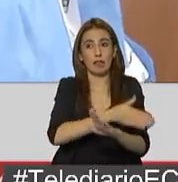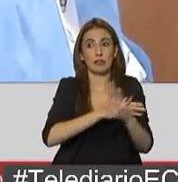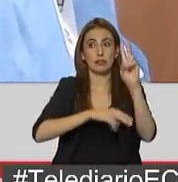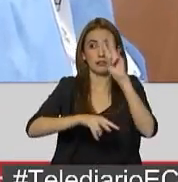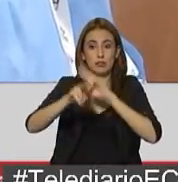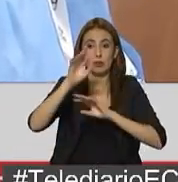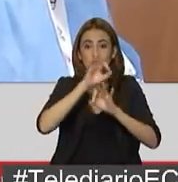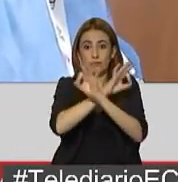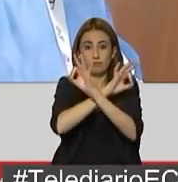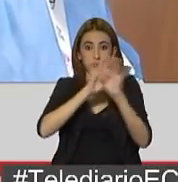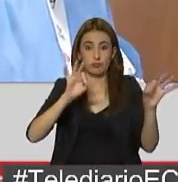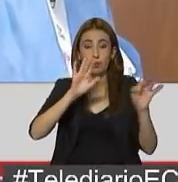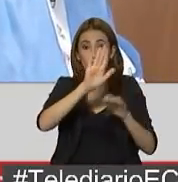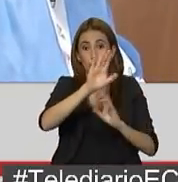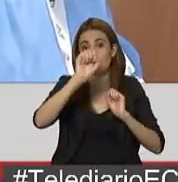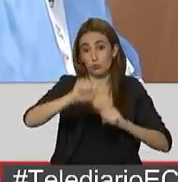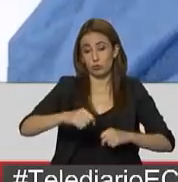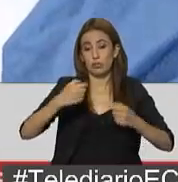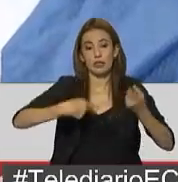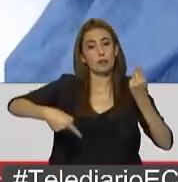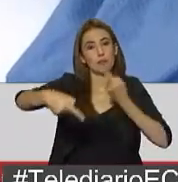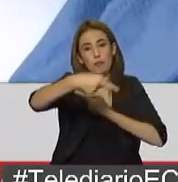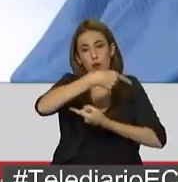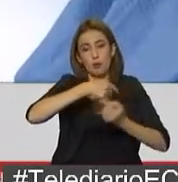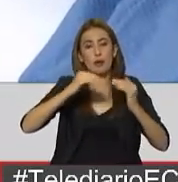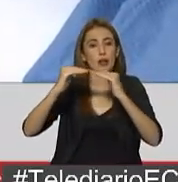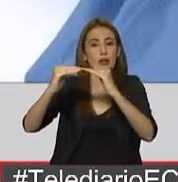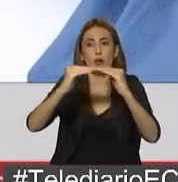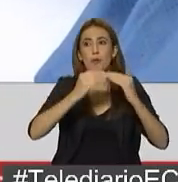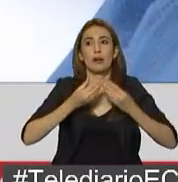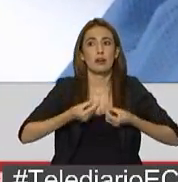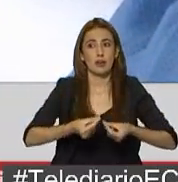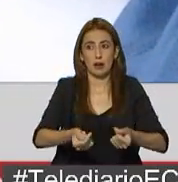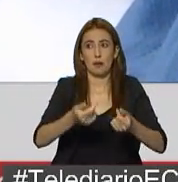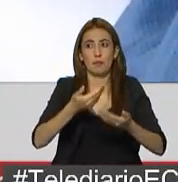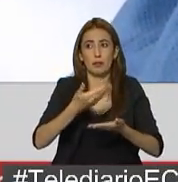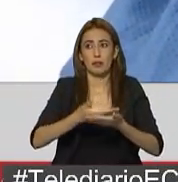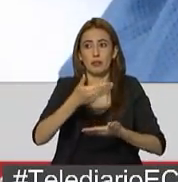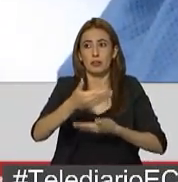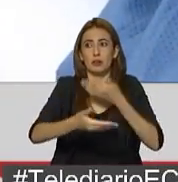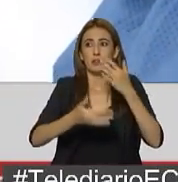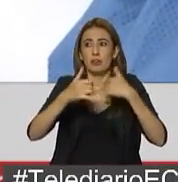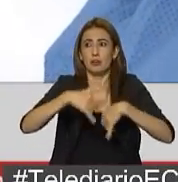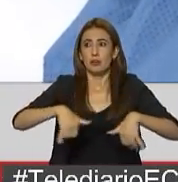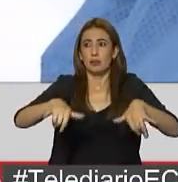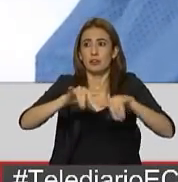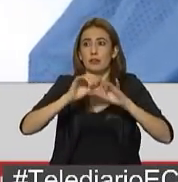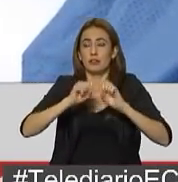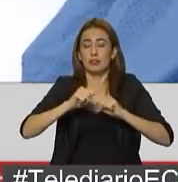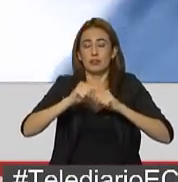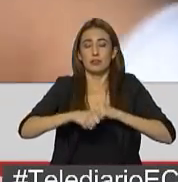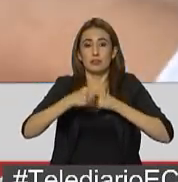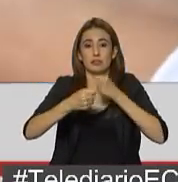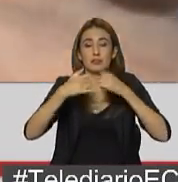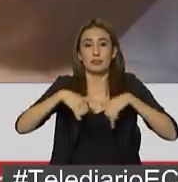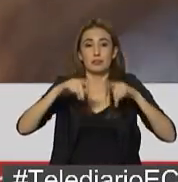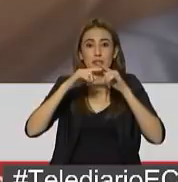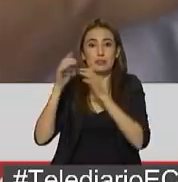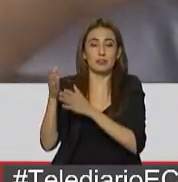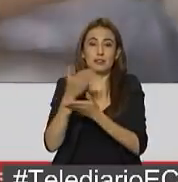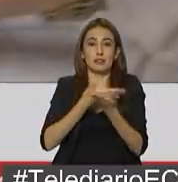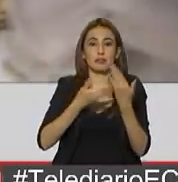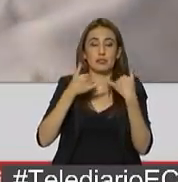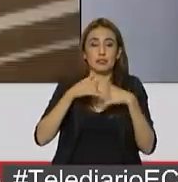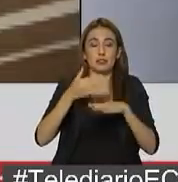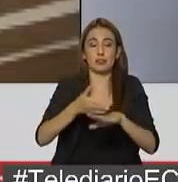se ha perdido el esquema de vacunación, se recomienda nivelarse lo más pronto posible para evitar una mayor acumulación de pacientes susceptibles a